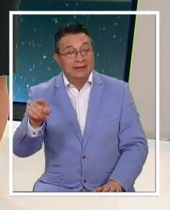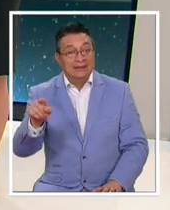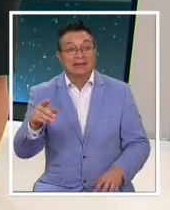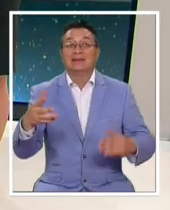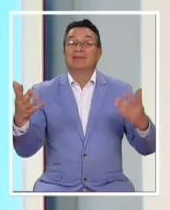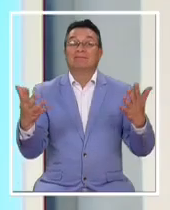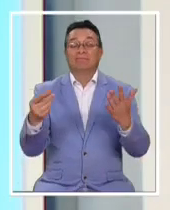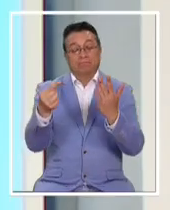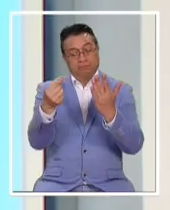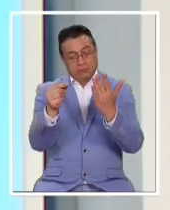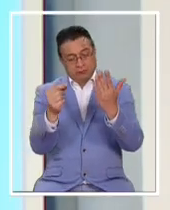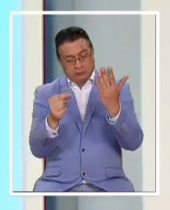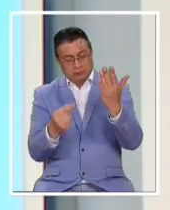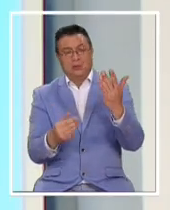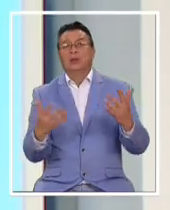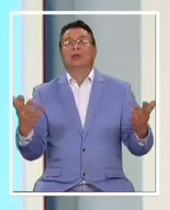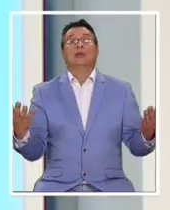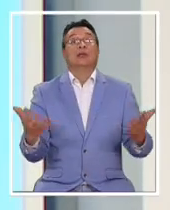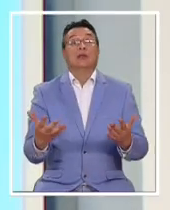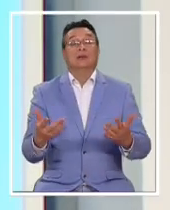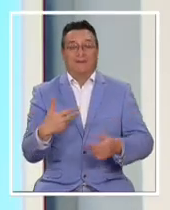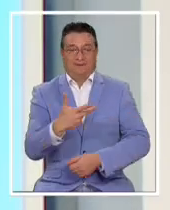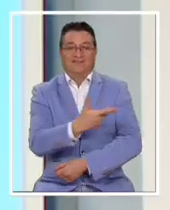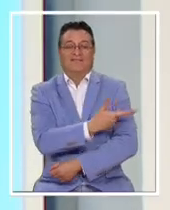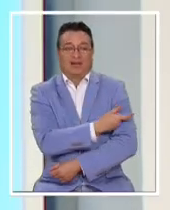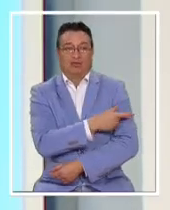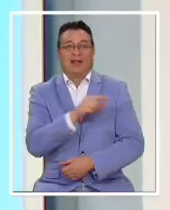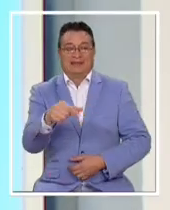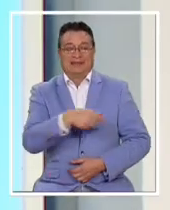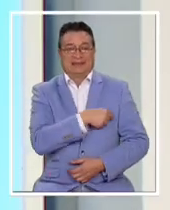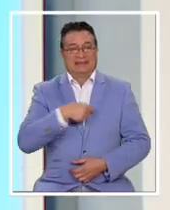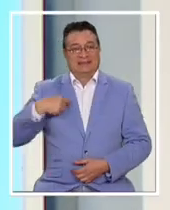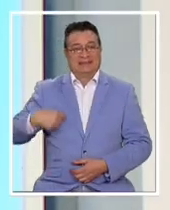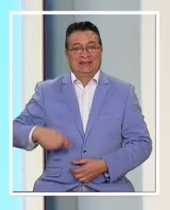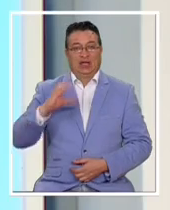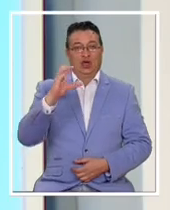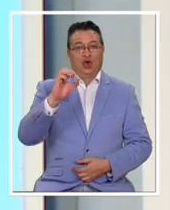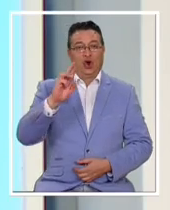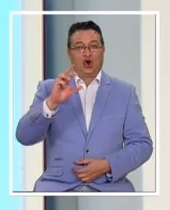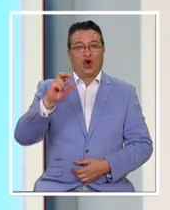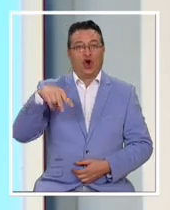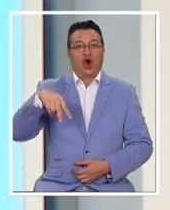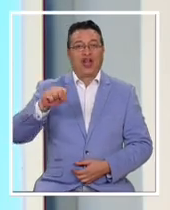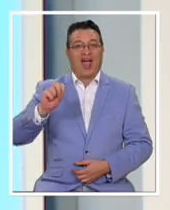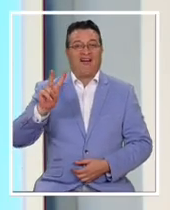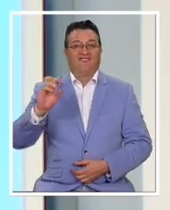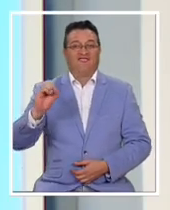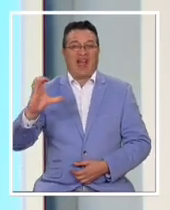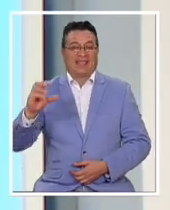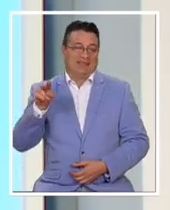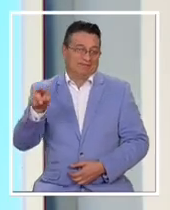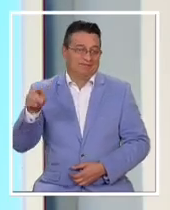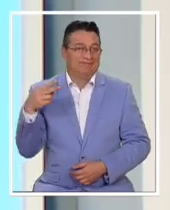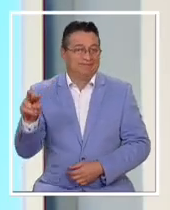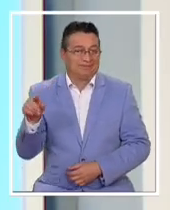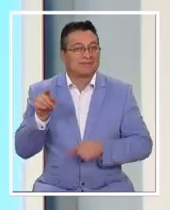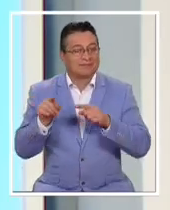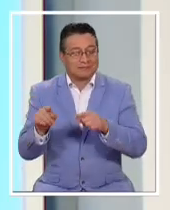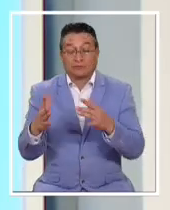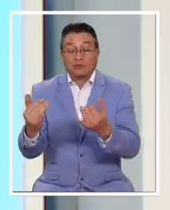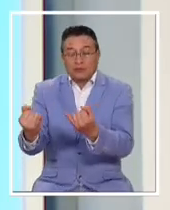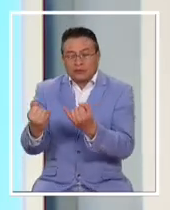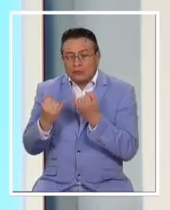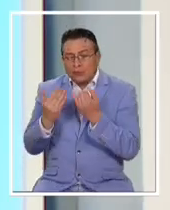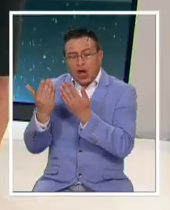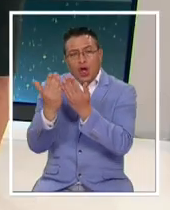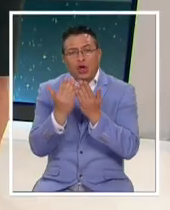estos resultados se hacen con la vacuna china CoronaVac. ¿Qué es lo que nos ha entregado estos